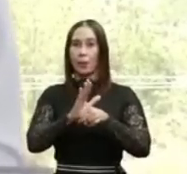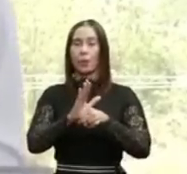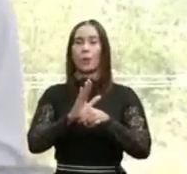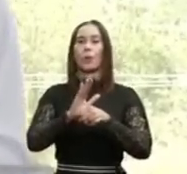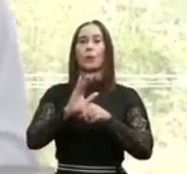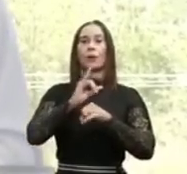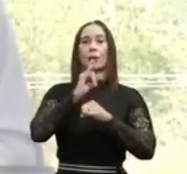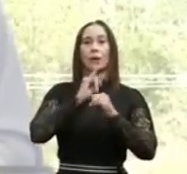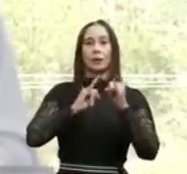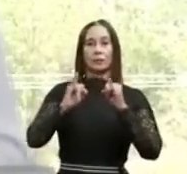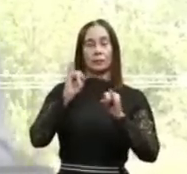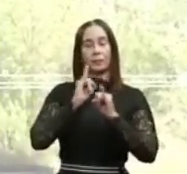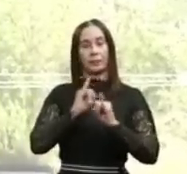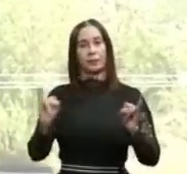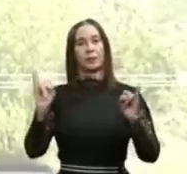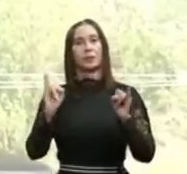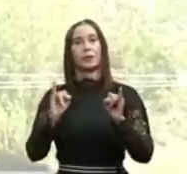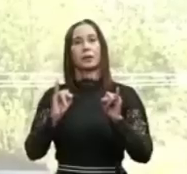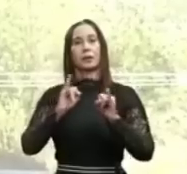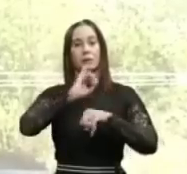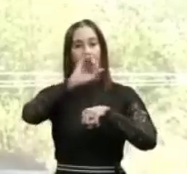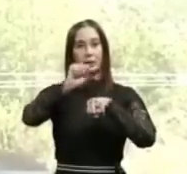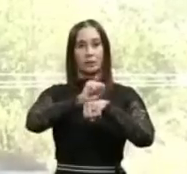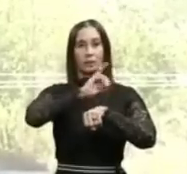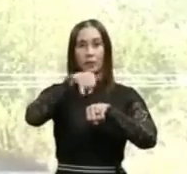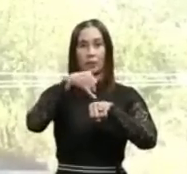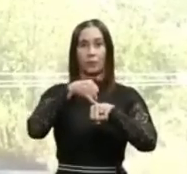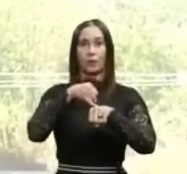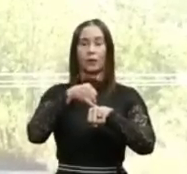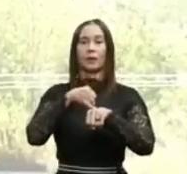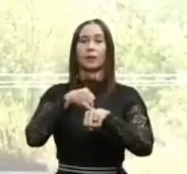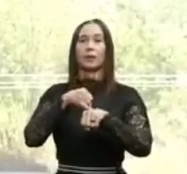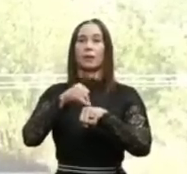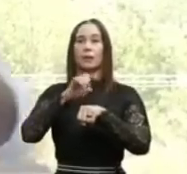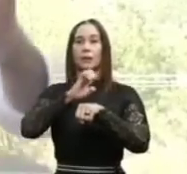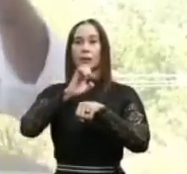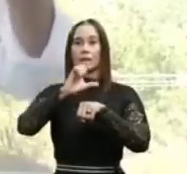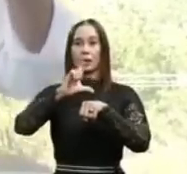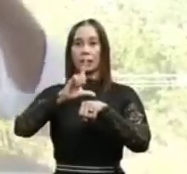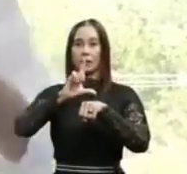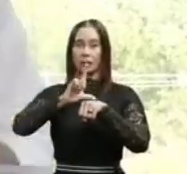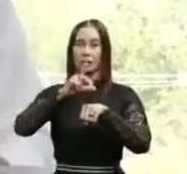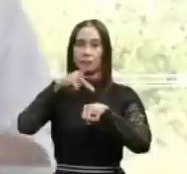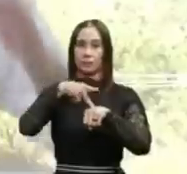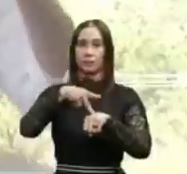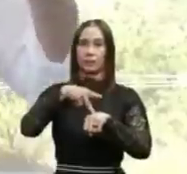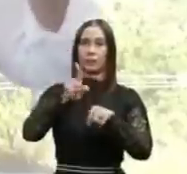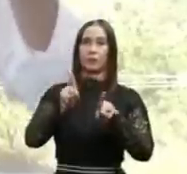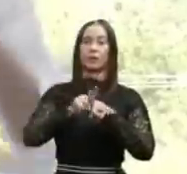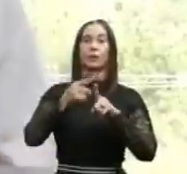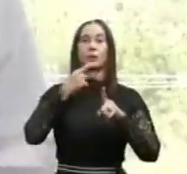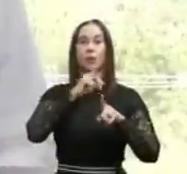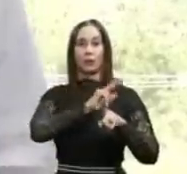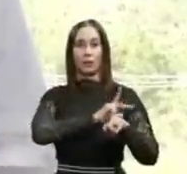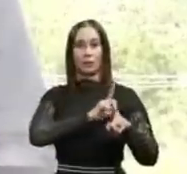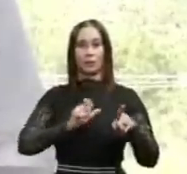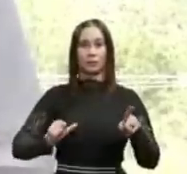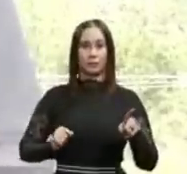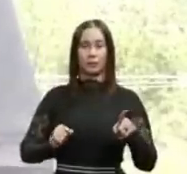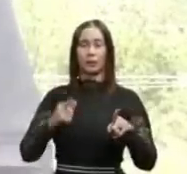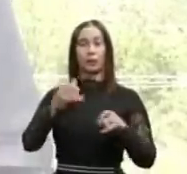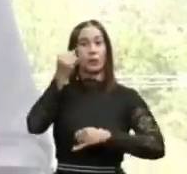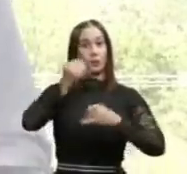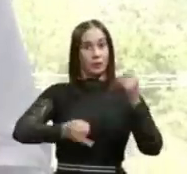a Independencia y a San Juan y a Elías Piña. Yo les decía, y con eso quiero concluir